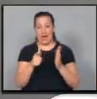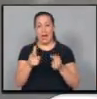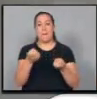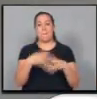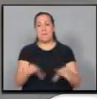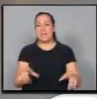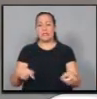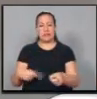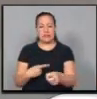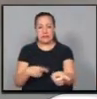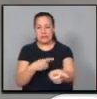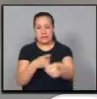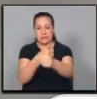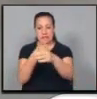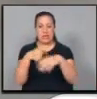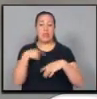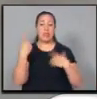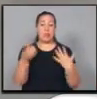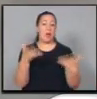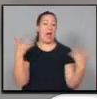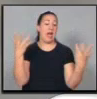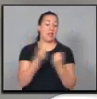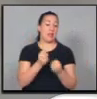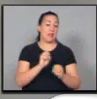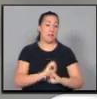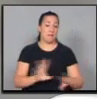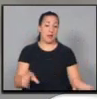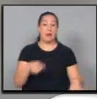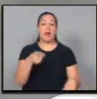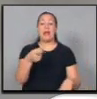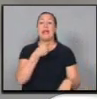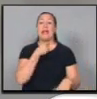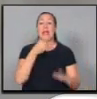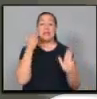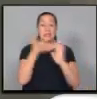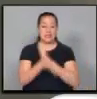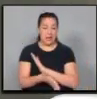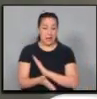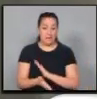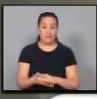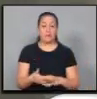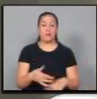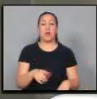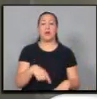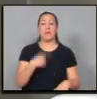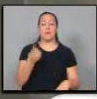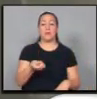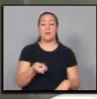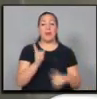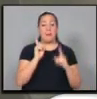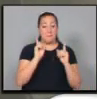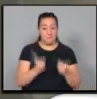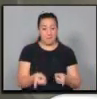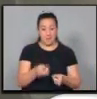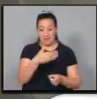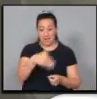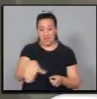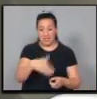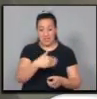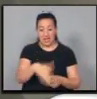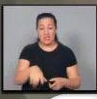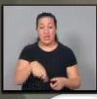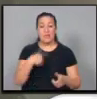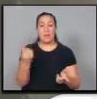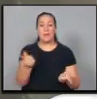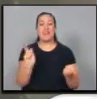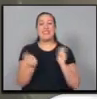todo, lo que después termina en una tragedia. Porque ellos intentan escapar. Centenario, después Maipú. Es la misma vía, que después se transforma en